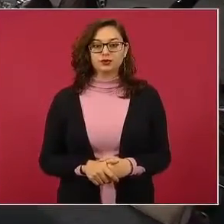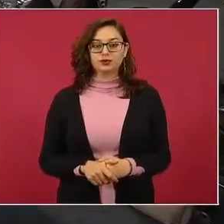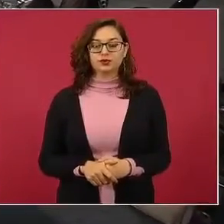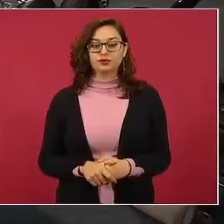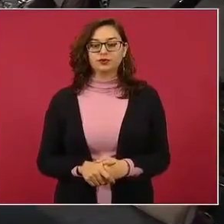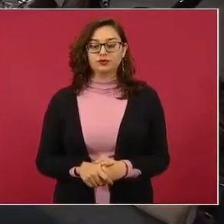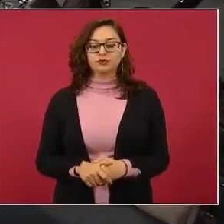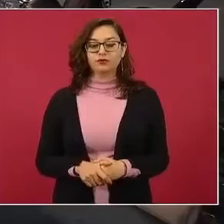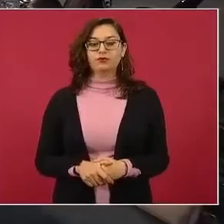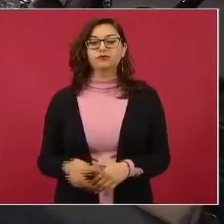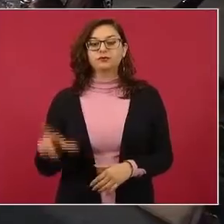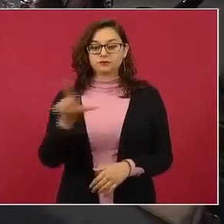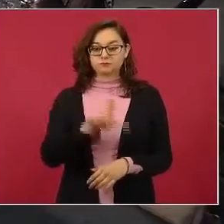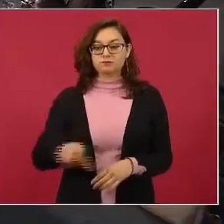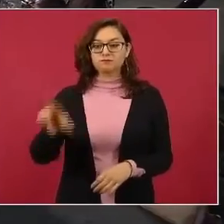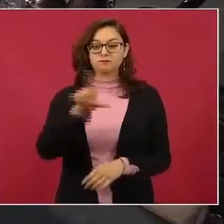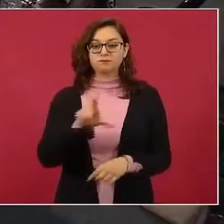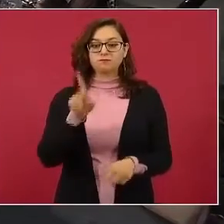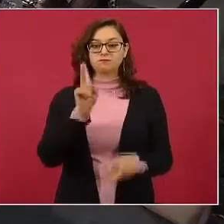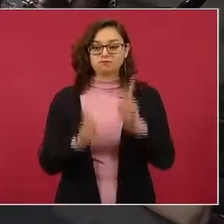Ya hablamos el lunes y